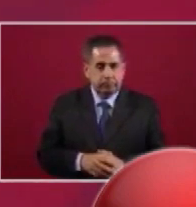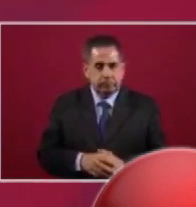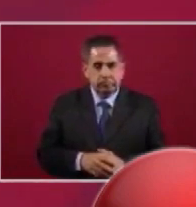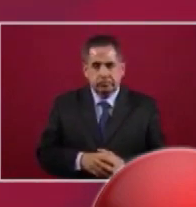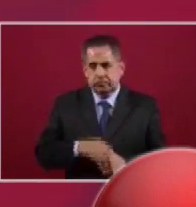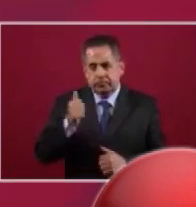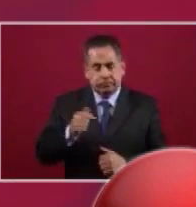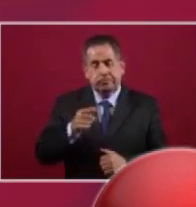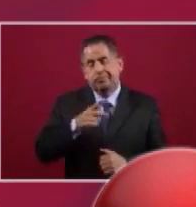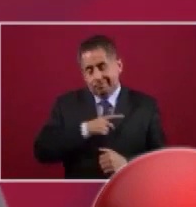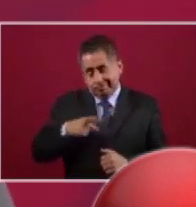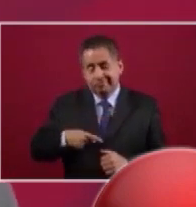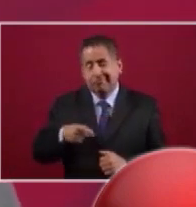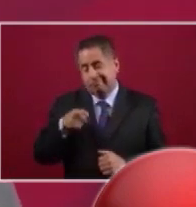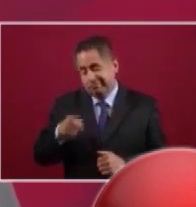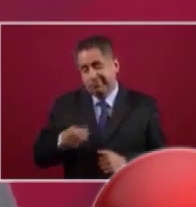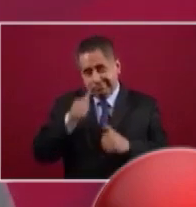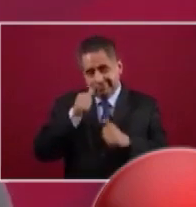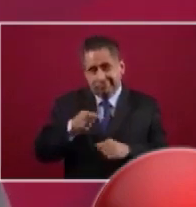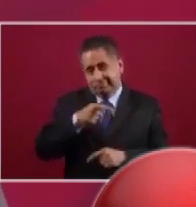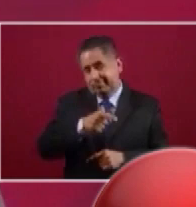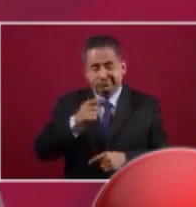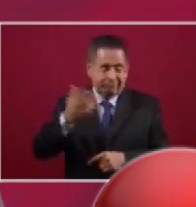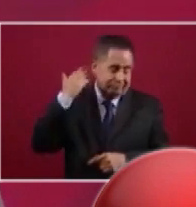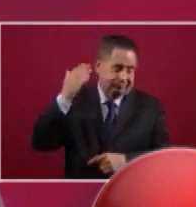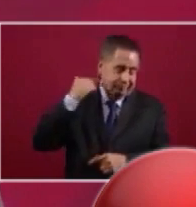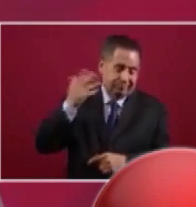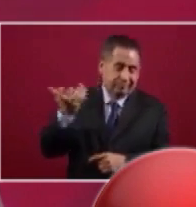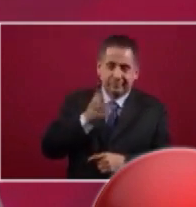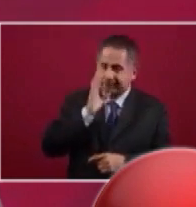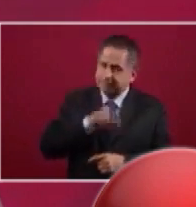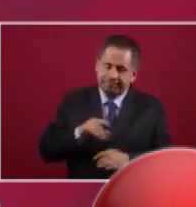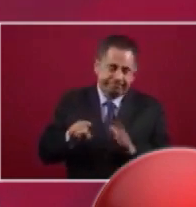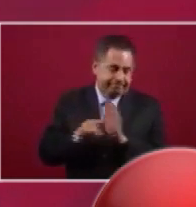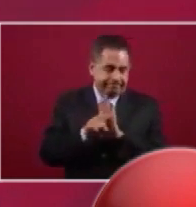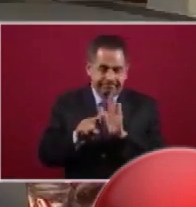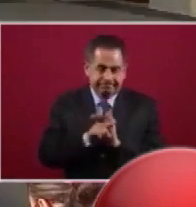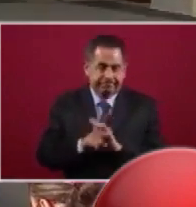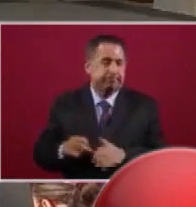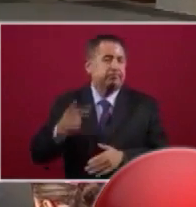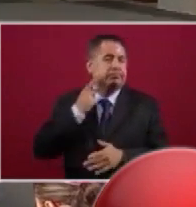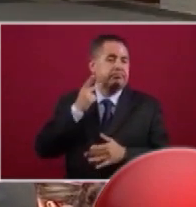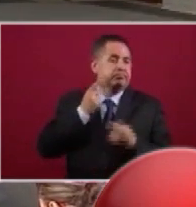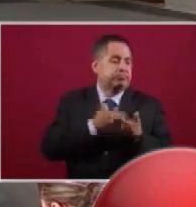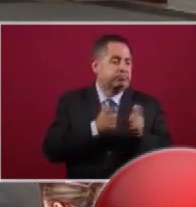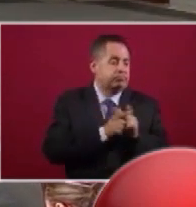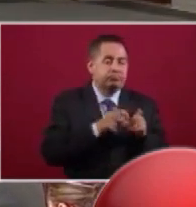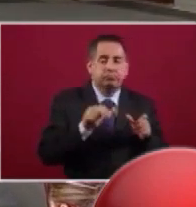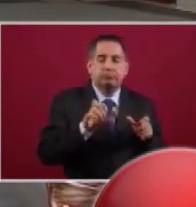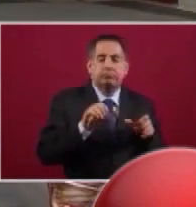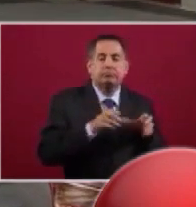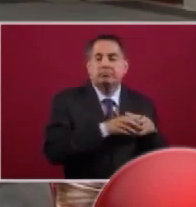otro saldo negativo de la política neoliberal.